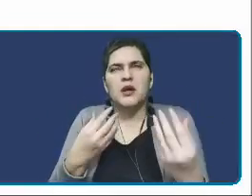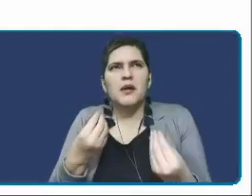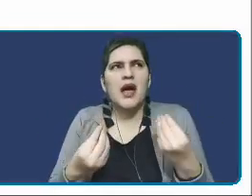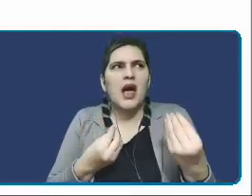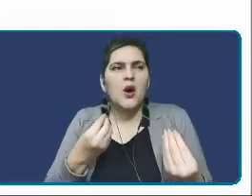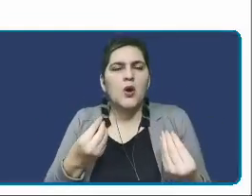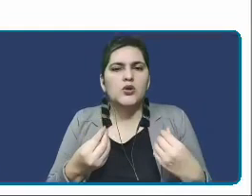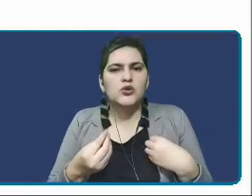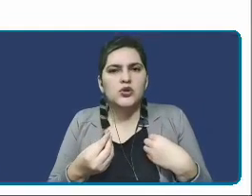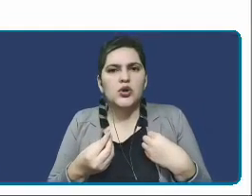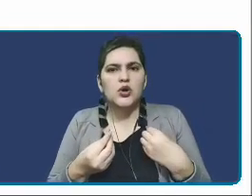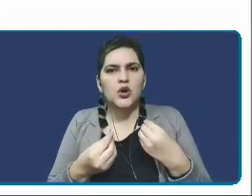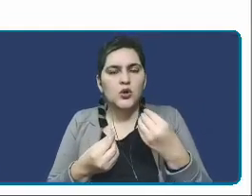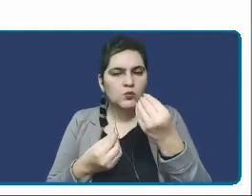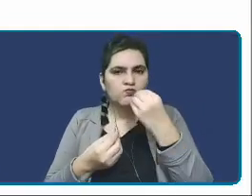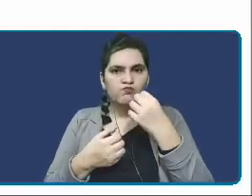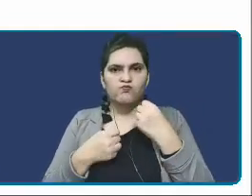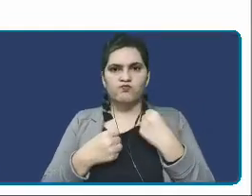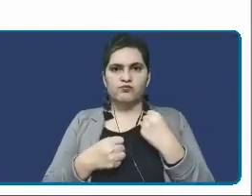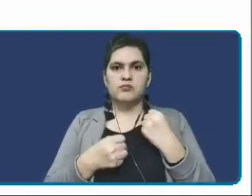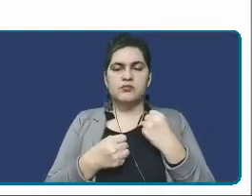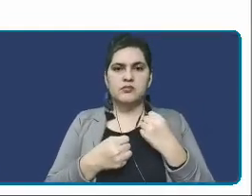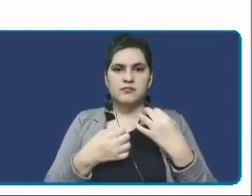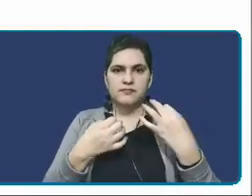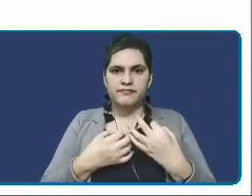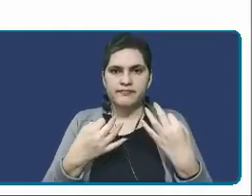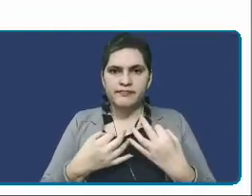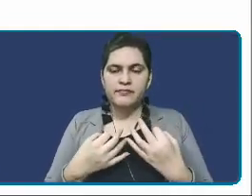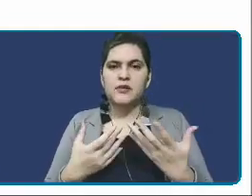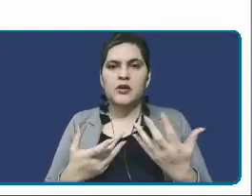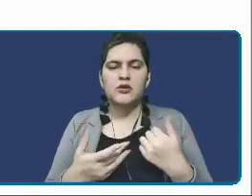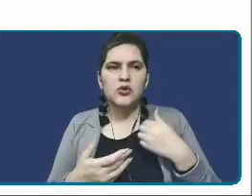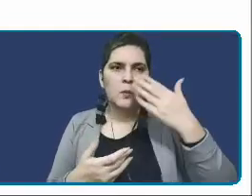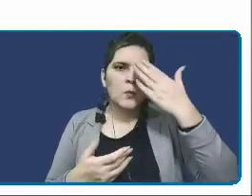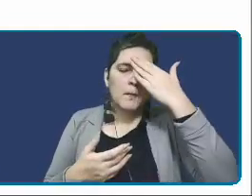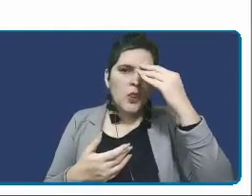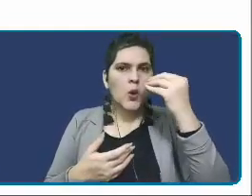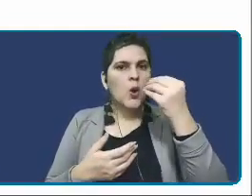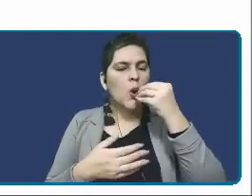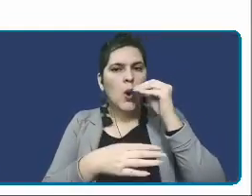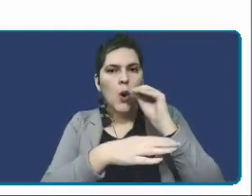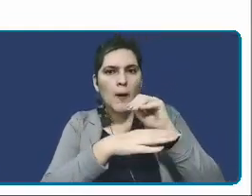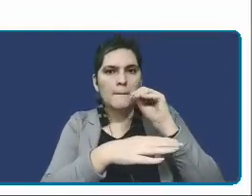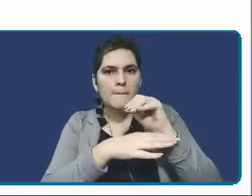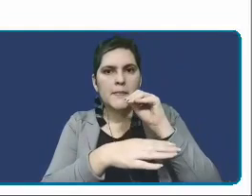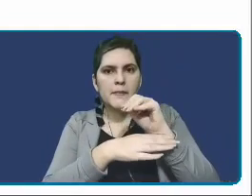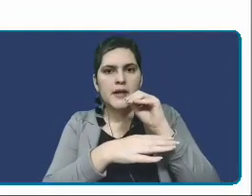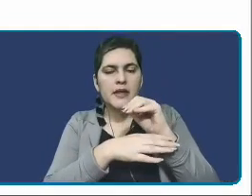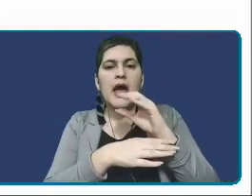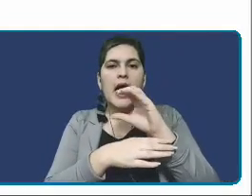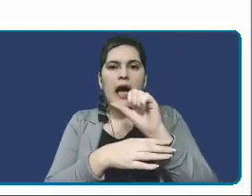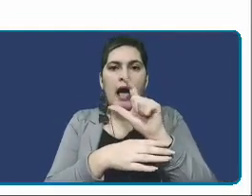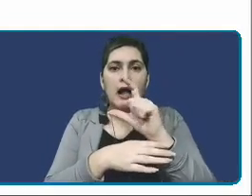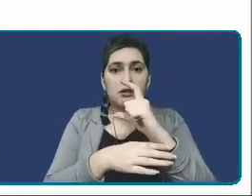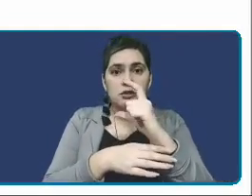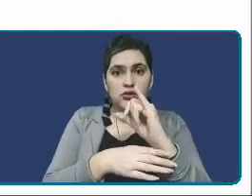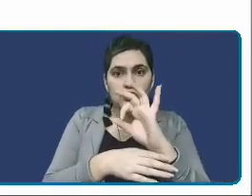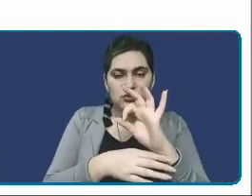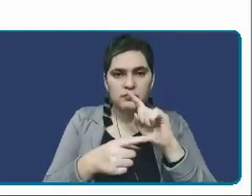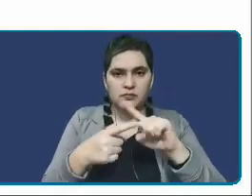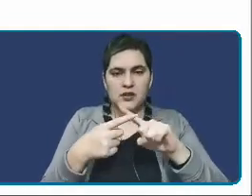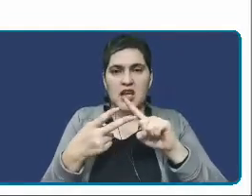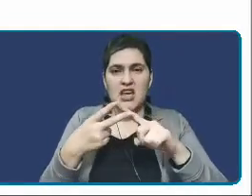nutrientes adecuados? ¿En qué me tengo que preocupar de la alimentación? Que haya suficiente calcio, que haya suficiente hierro, que haya vitamina